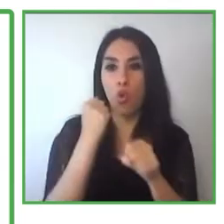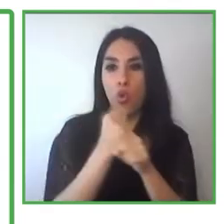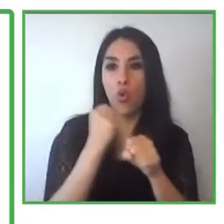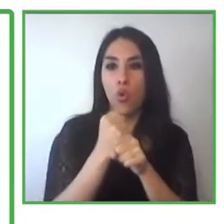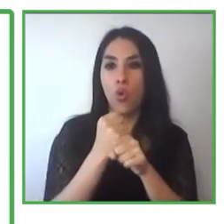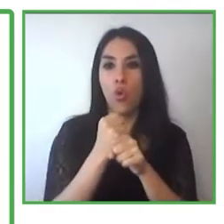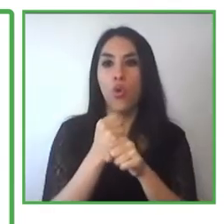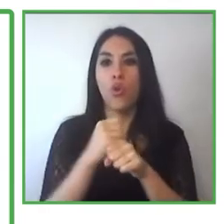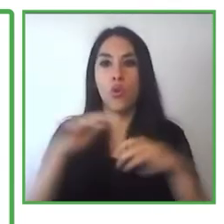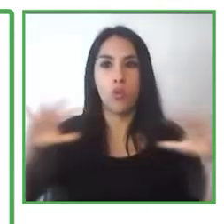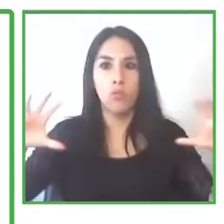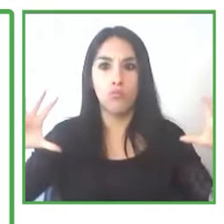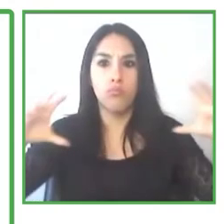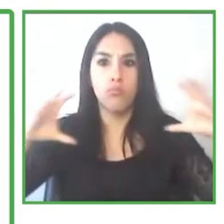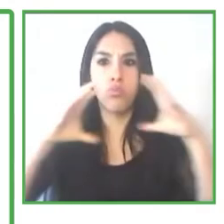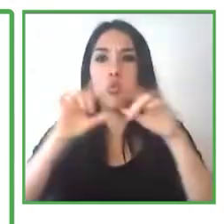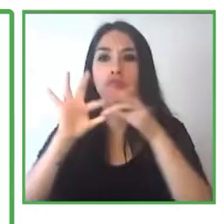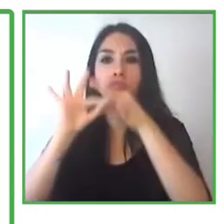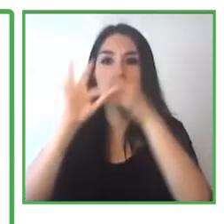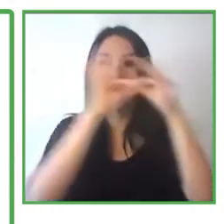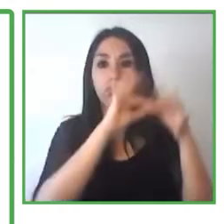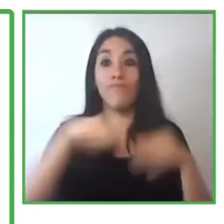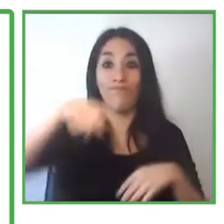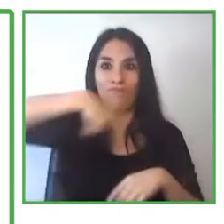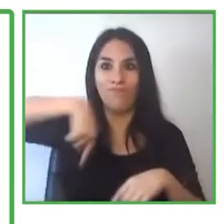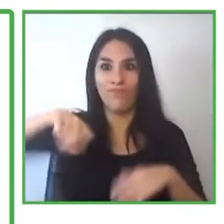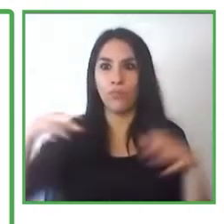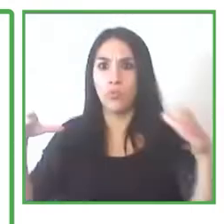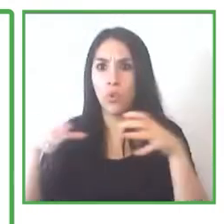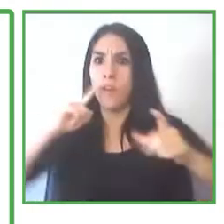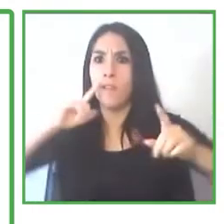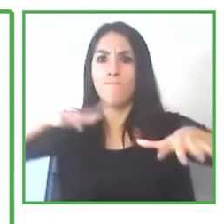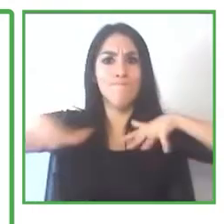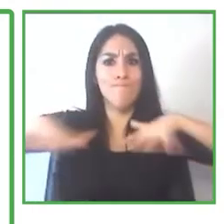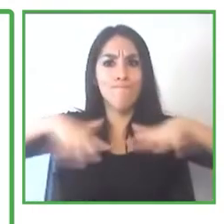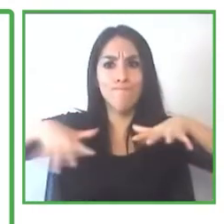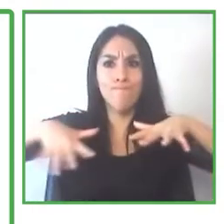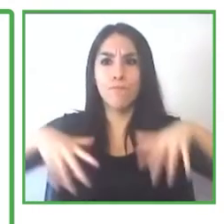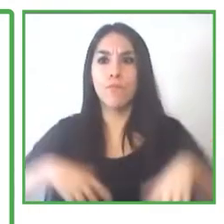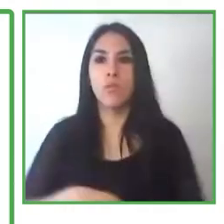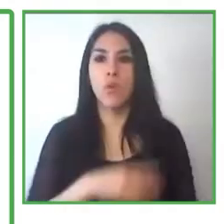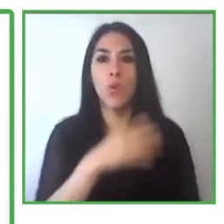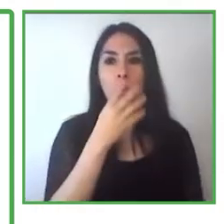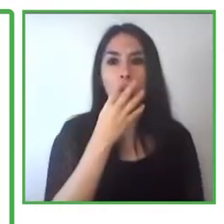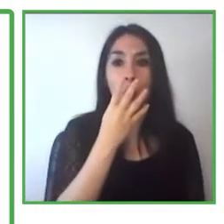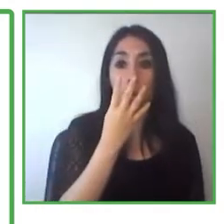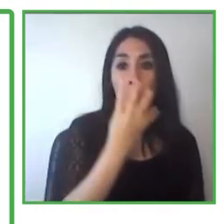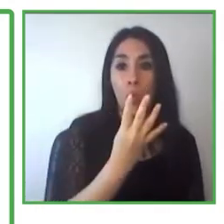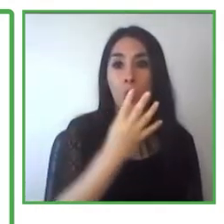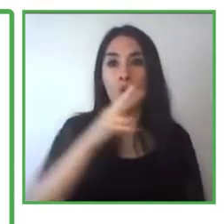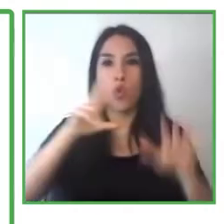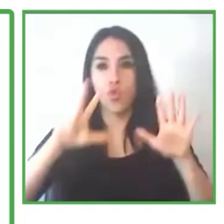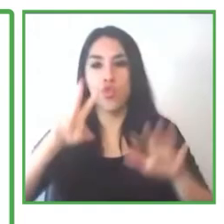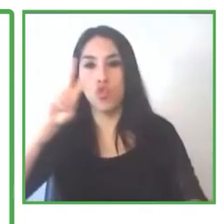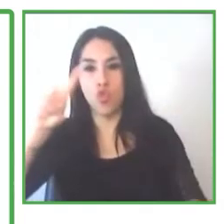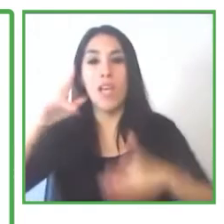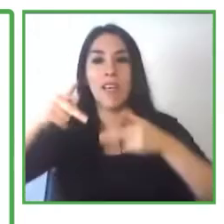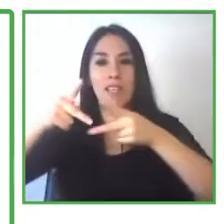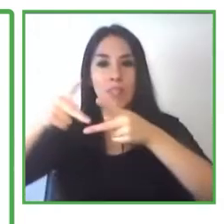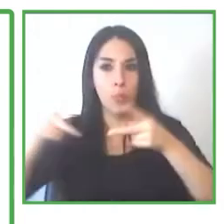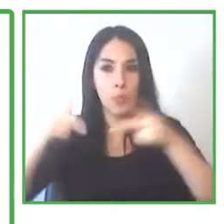Caixa coordina un total de 482 entidades sociales, que son las que componen la red Incorpora.